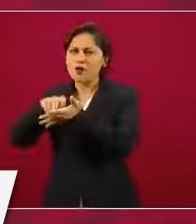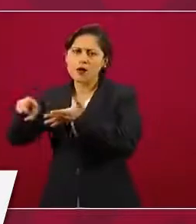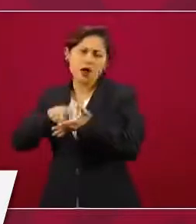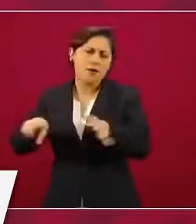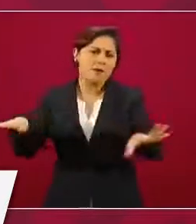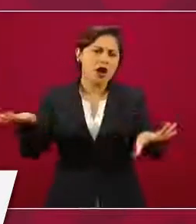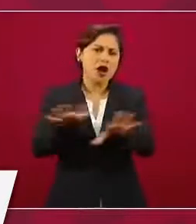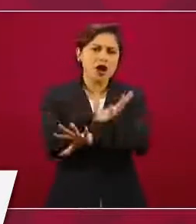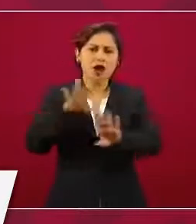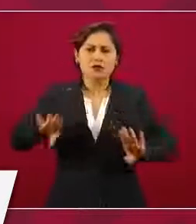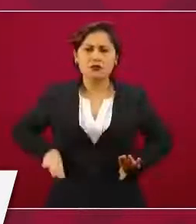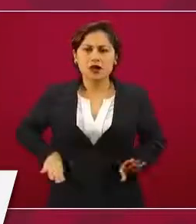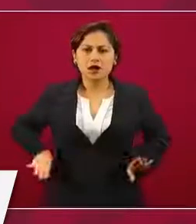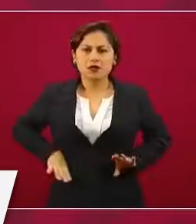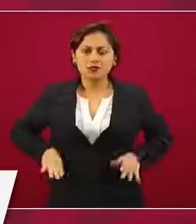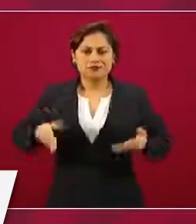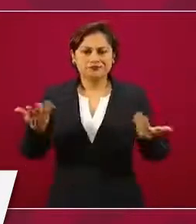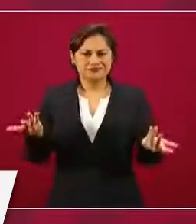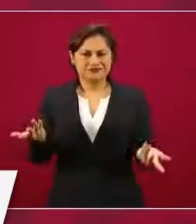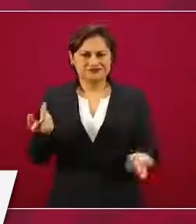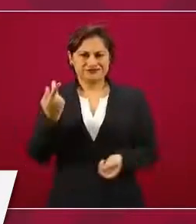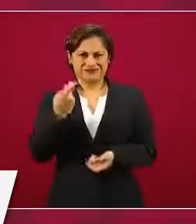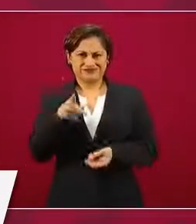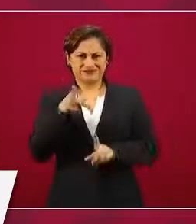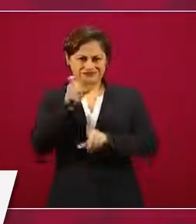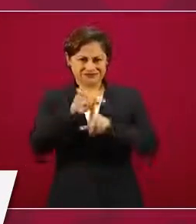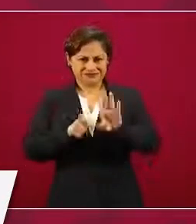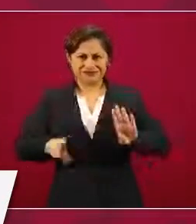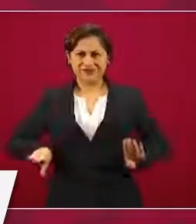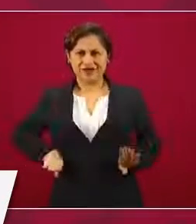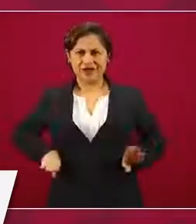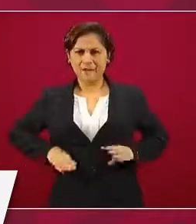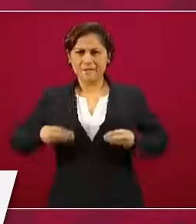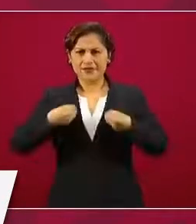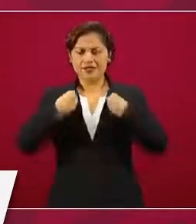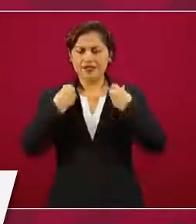cambiaban su manera de vivir.